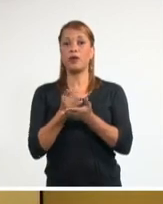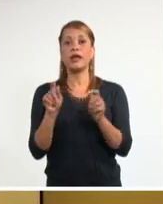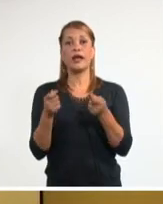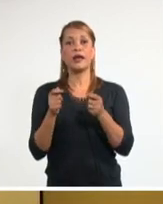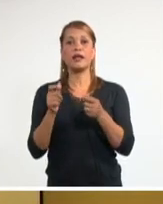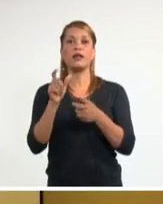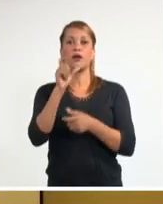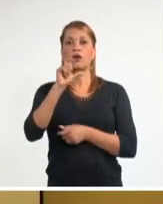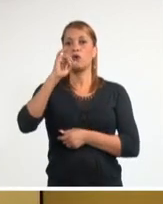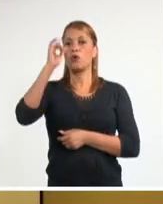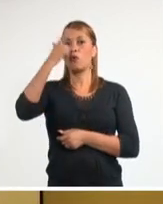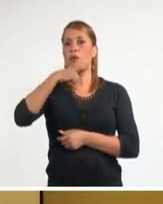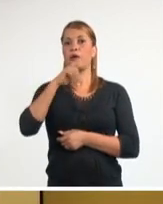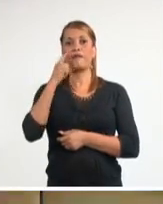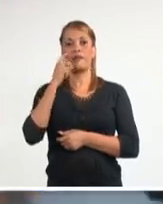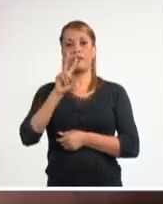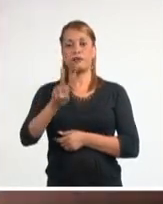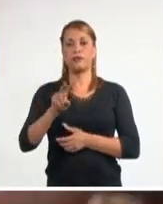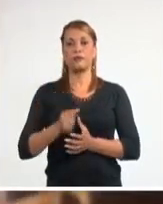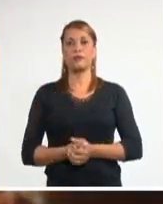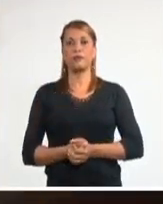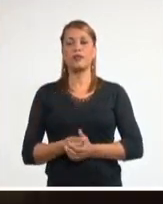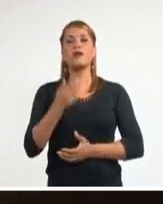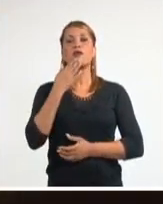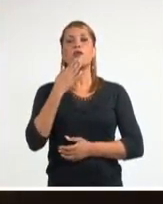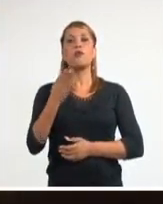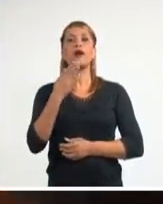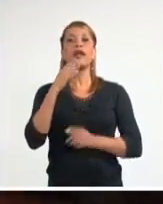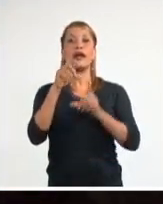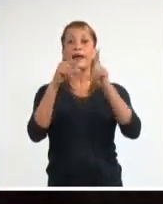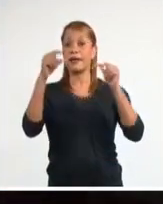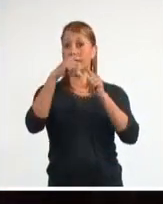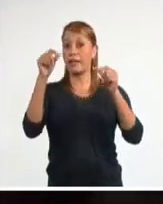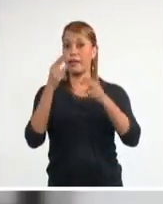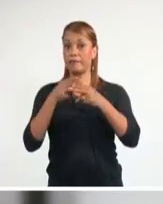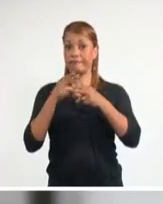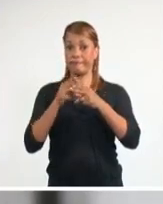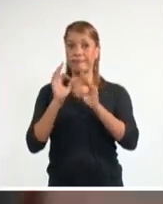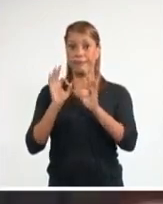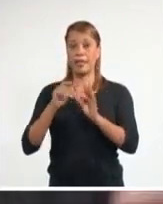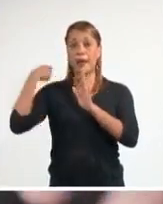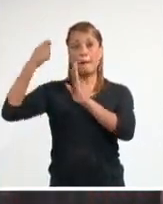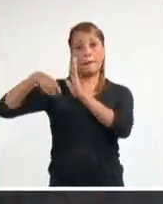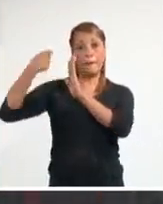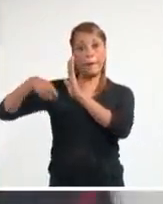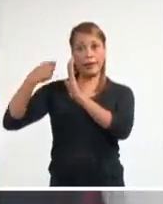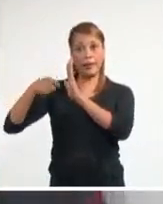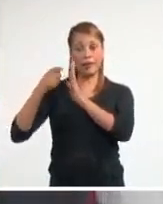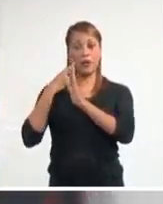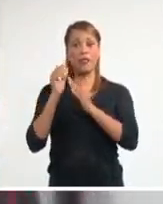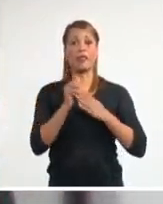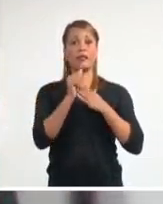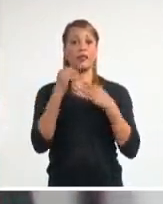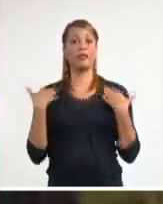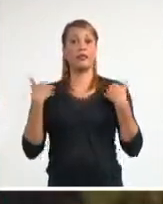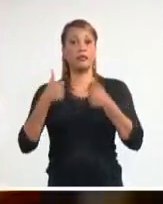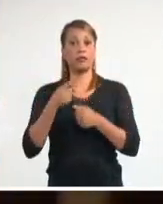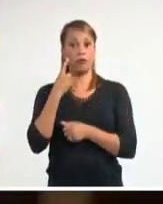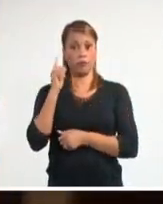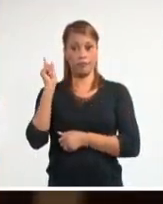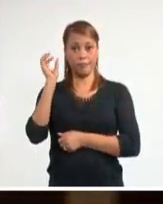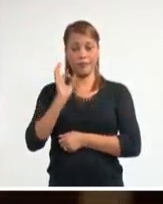Cubavisión. La Buena Estrella es la propuesta que nos llega con guión y dirección de Armando Toledo. Una tragicomedia